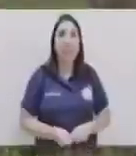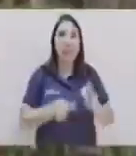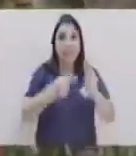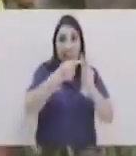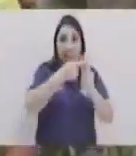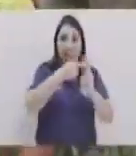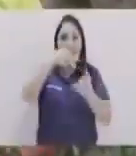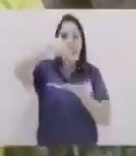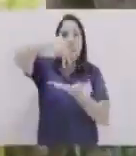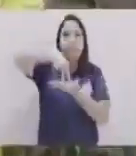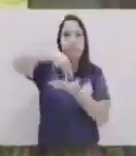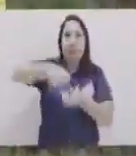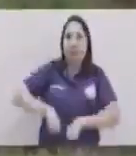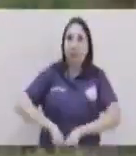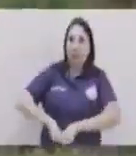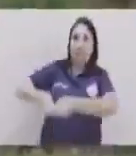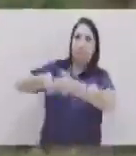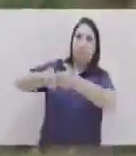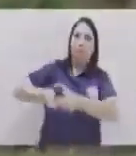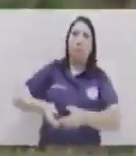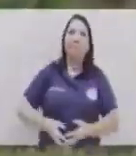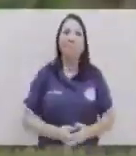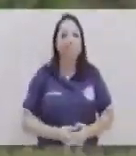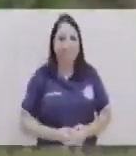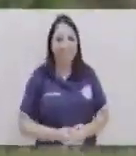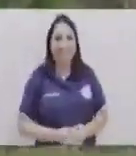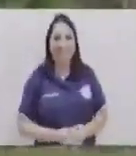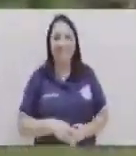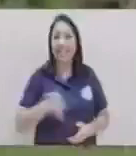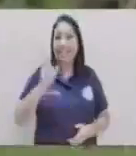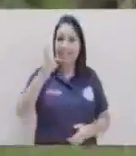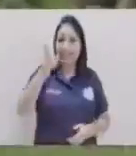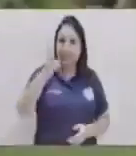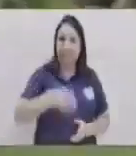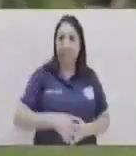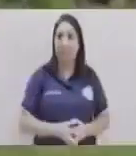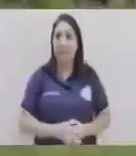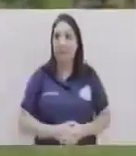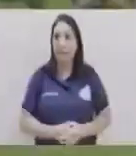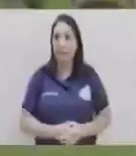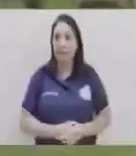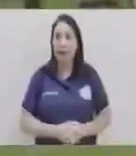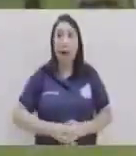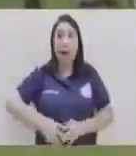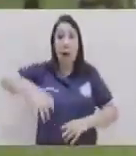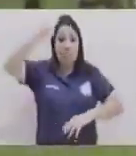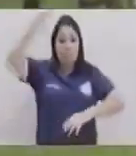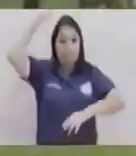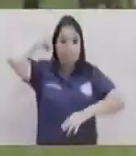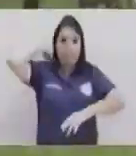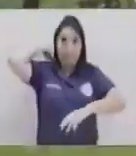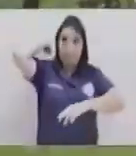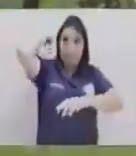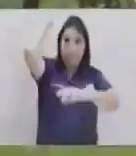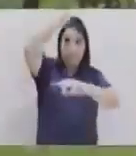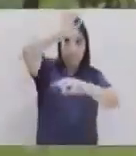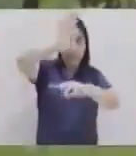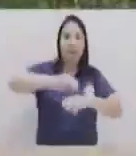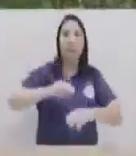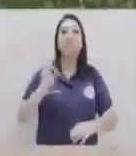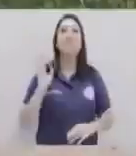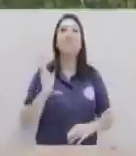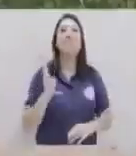y de pie, siempre con todo el golpeo, con toda la cara palmar, la mano sale detrás de la